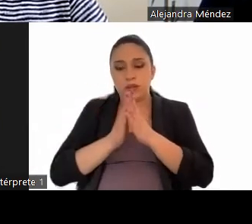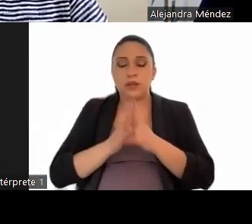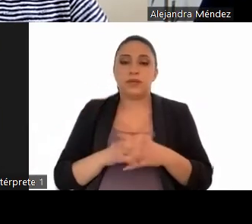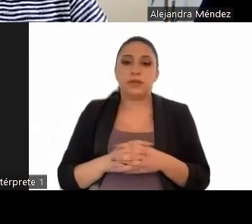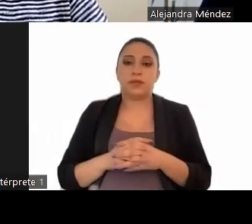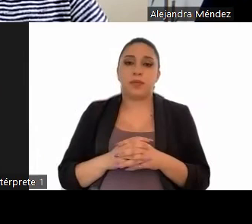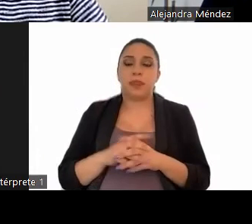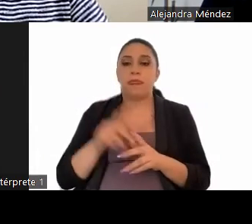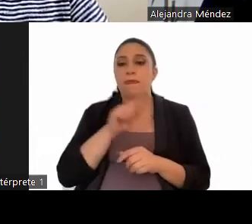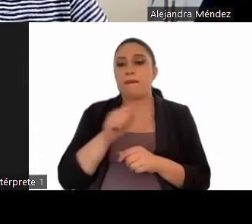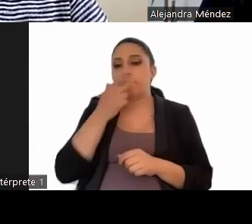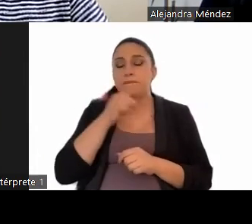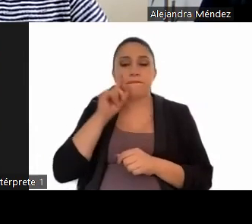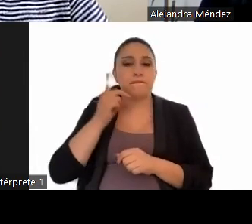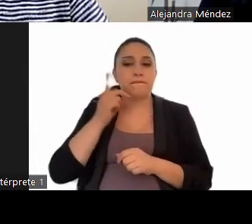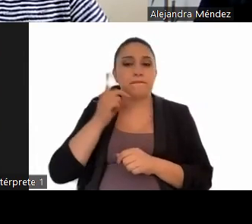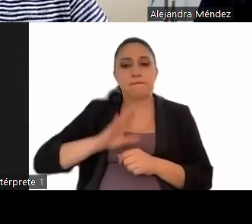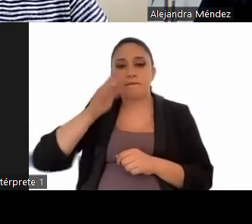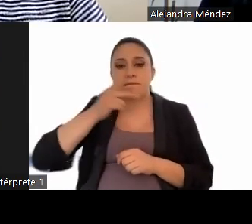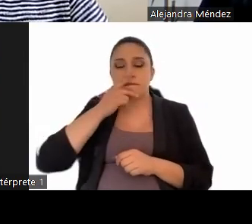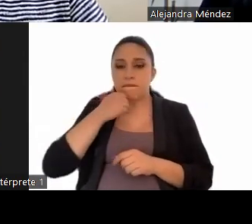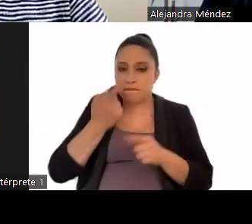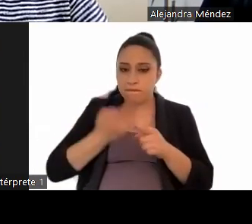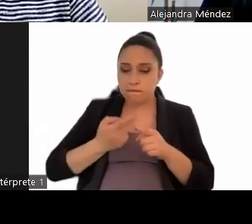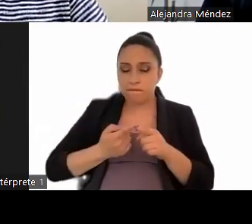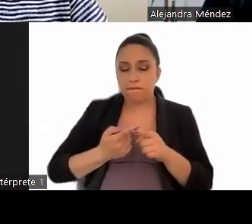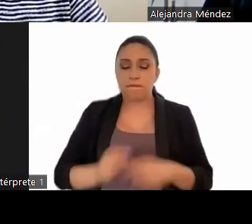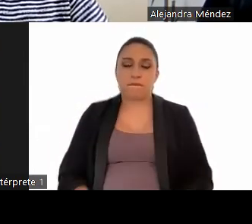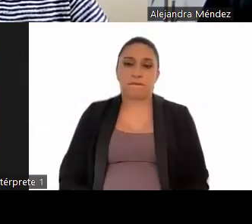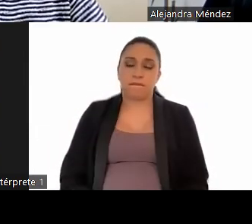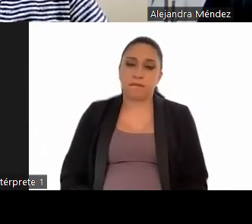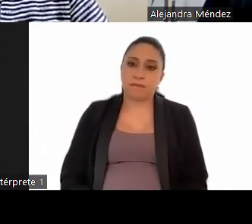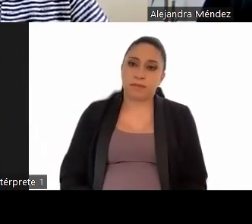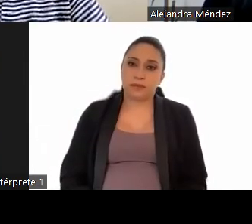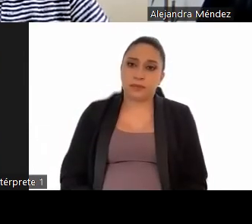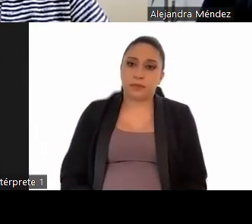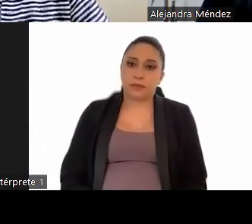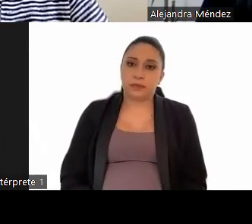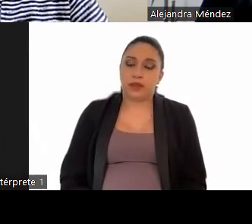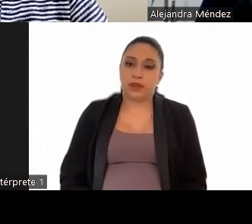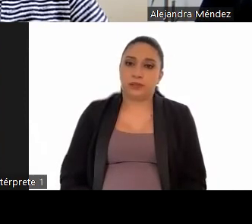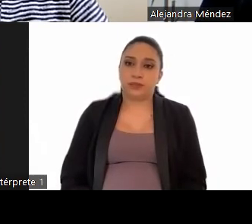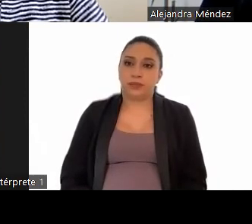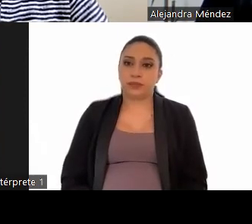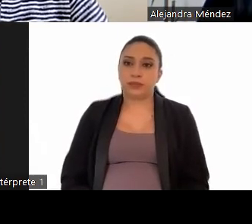de las y los diputados el dictamen de referencia. ¿Alguno o alguna desea hacer uso de la voz?